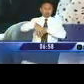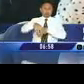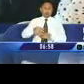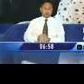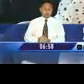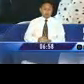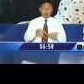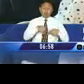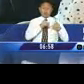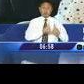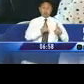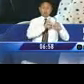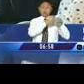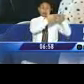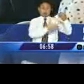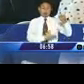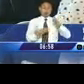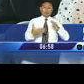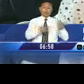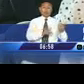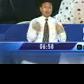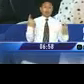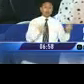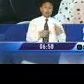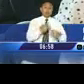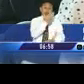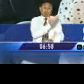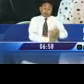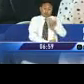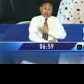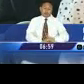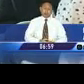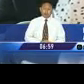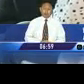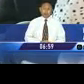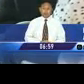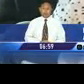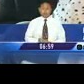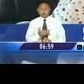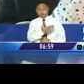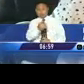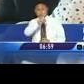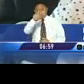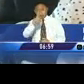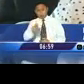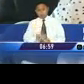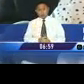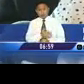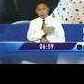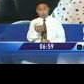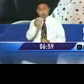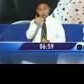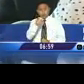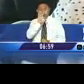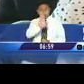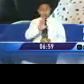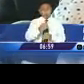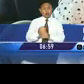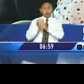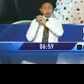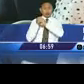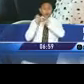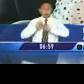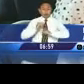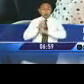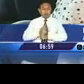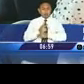cifras, hay cifras, de muertos, de heridos, de mutilados, señor ministro. Usted estaba en la obligación de